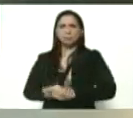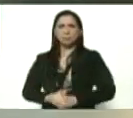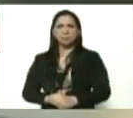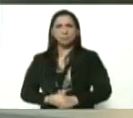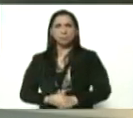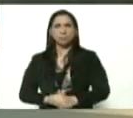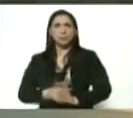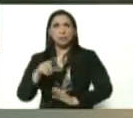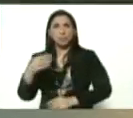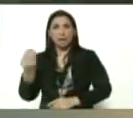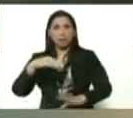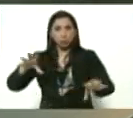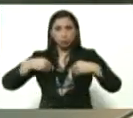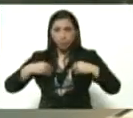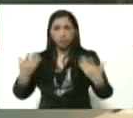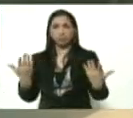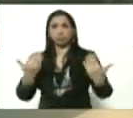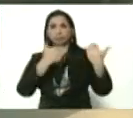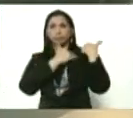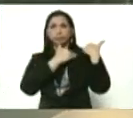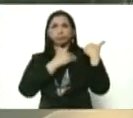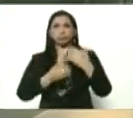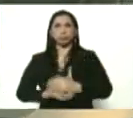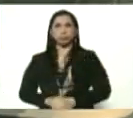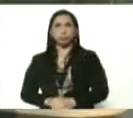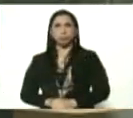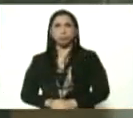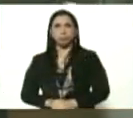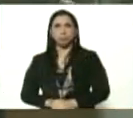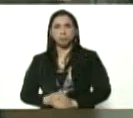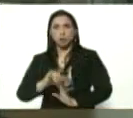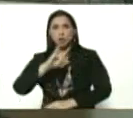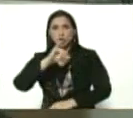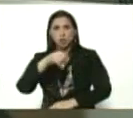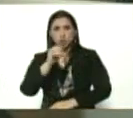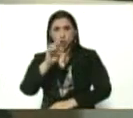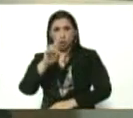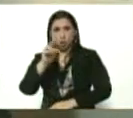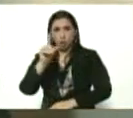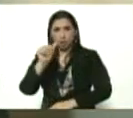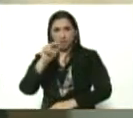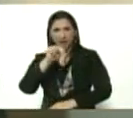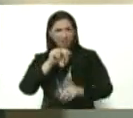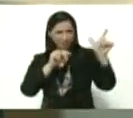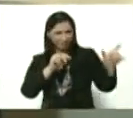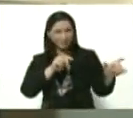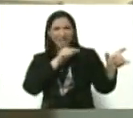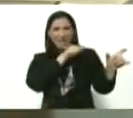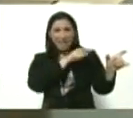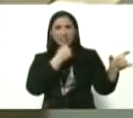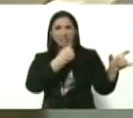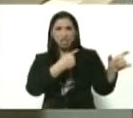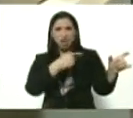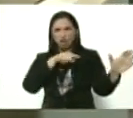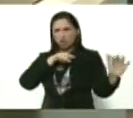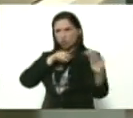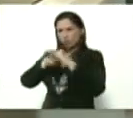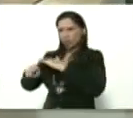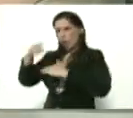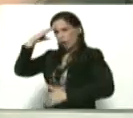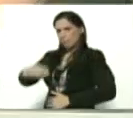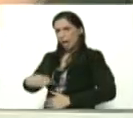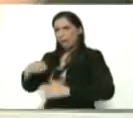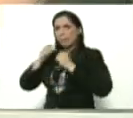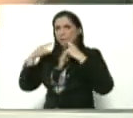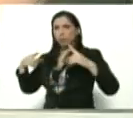y además asume la responsabilidad, Jordan Guadró, de la incursión armada de Macuto y del grupo